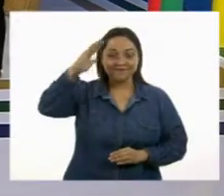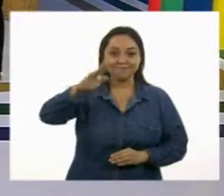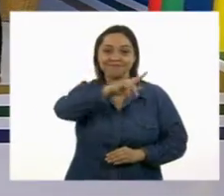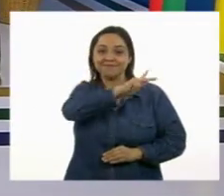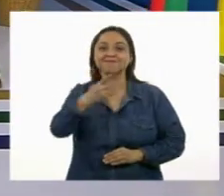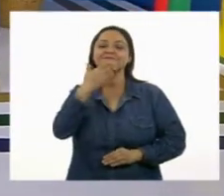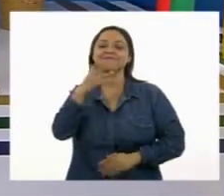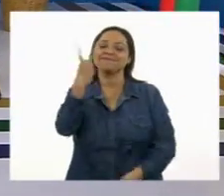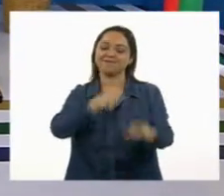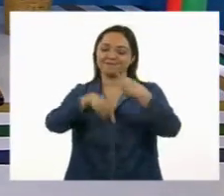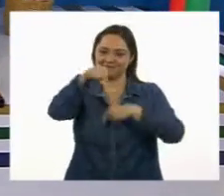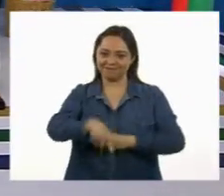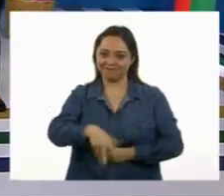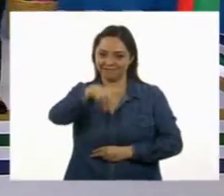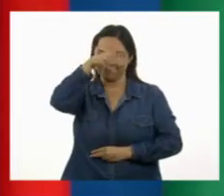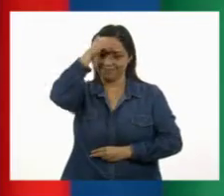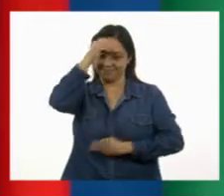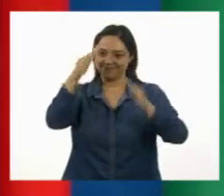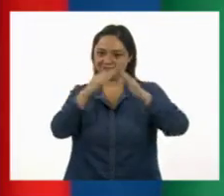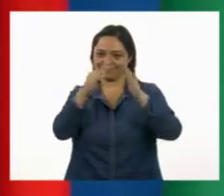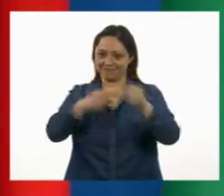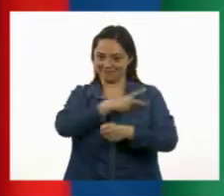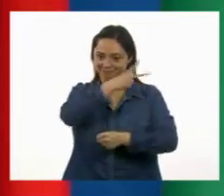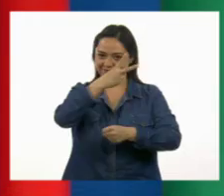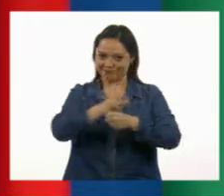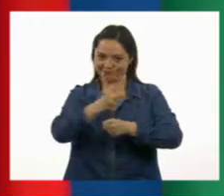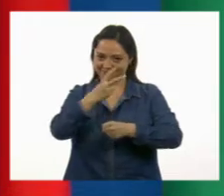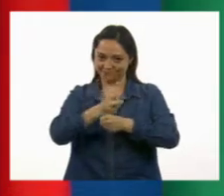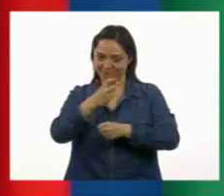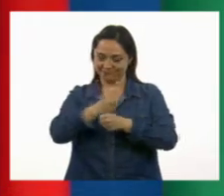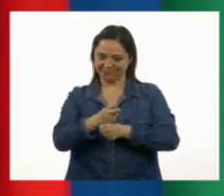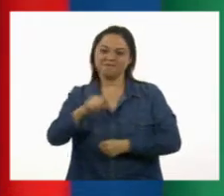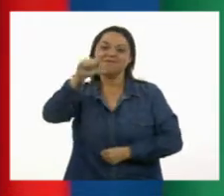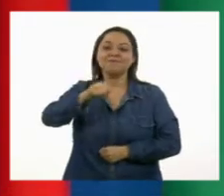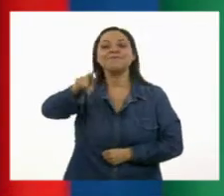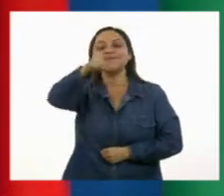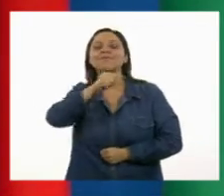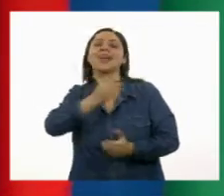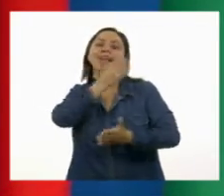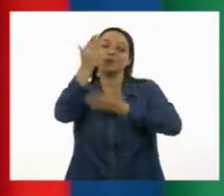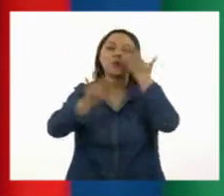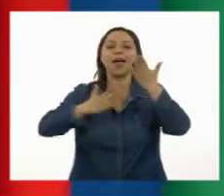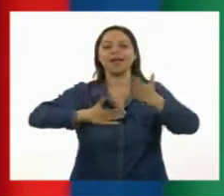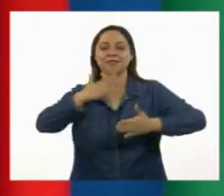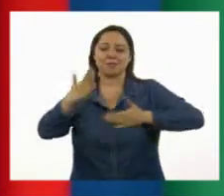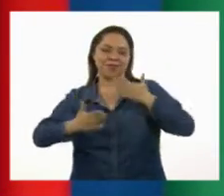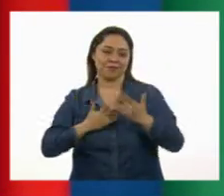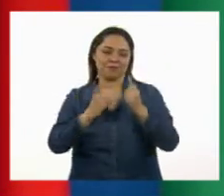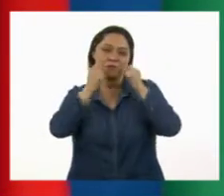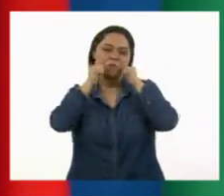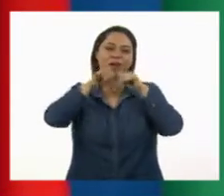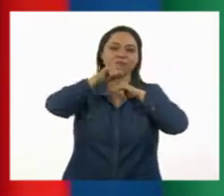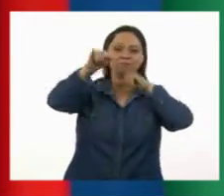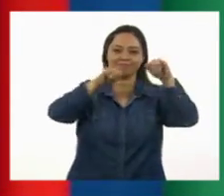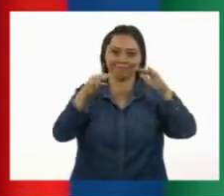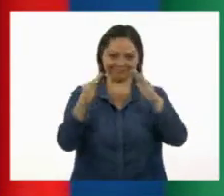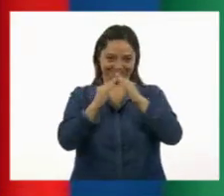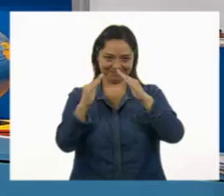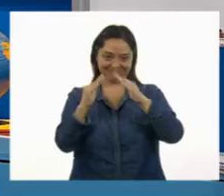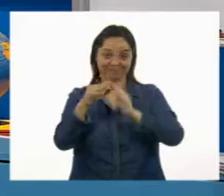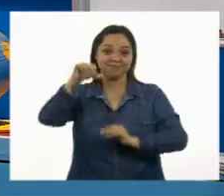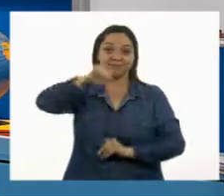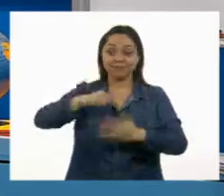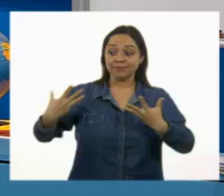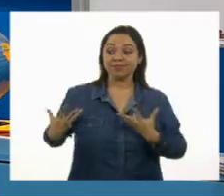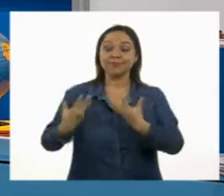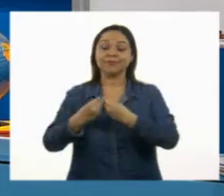damos la bienvenida a Aprende en Casa 2, un espacio en el que vamos a poder estudiar y divertirnos desde nuestros hogares. Hoy nos acompaña